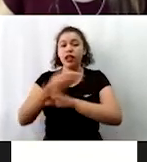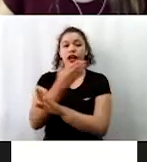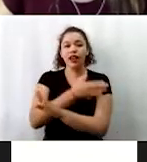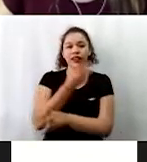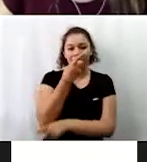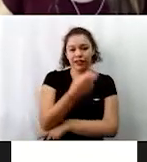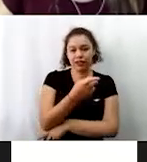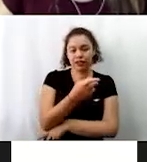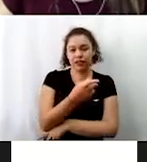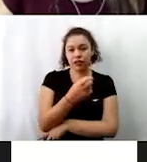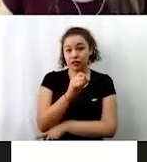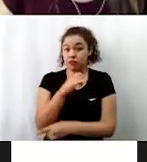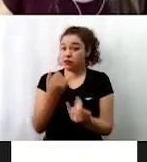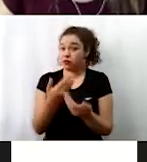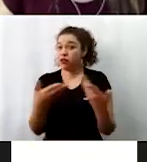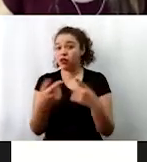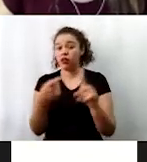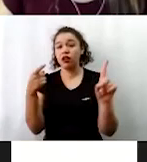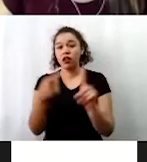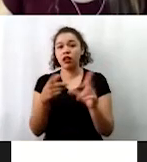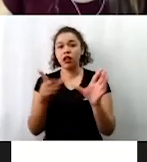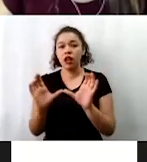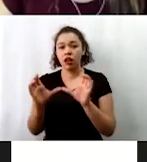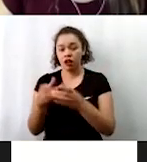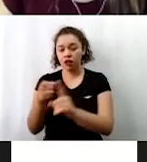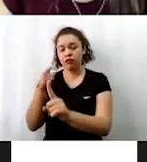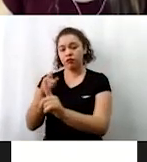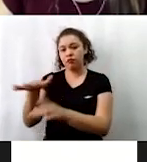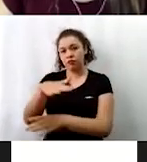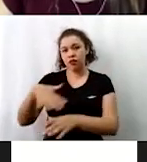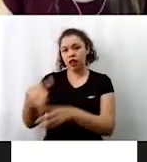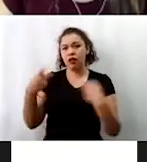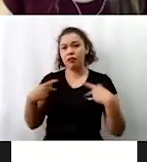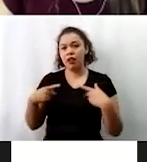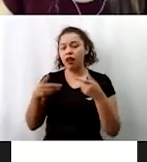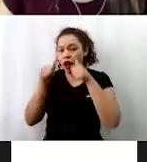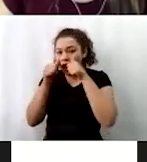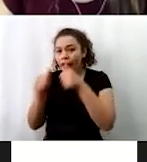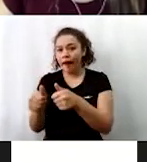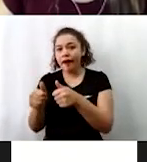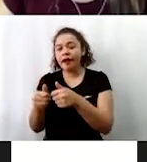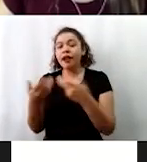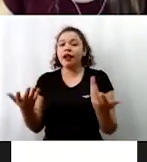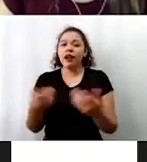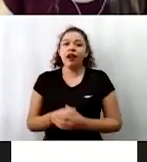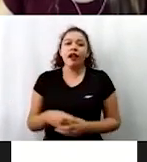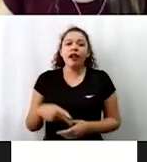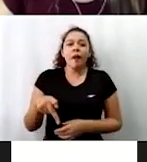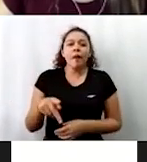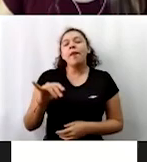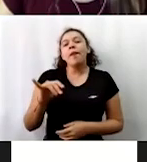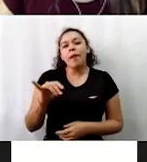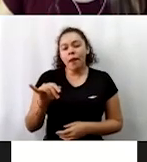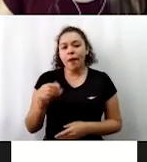y teniendo como objetivo pues lo que son las comunidades, la población, etcétera, ¿no? Pero sí, como se ha